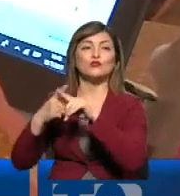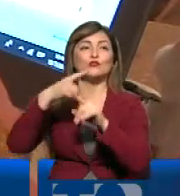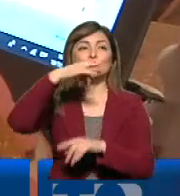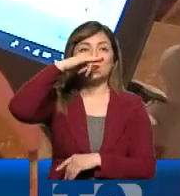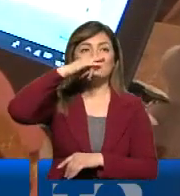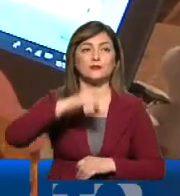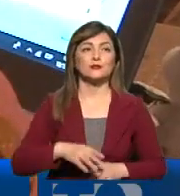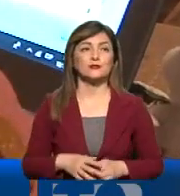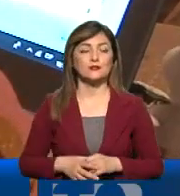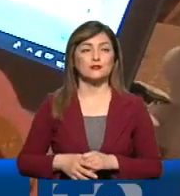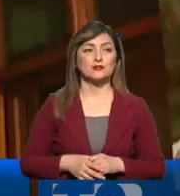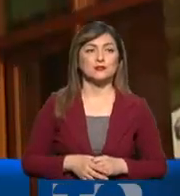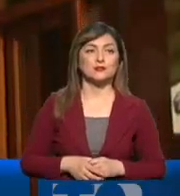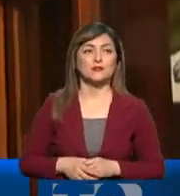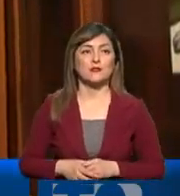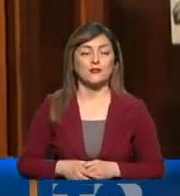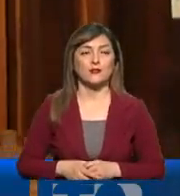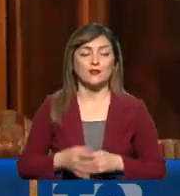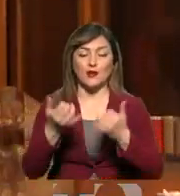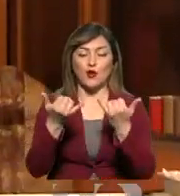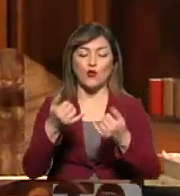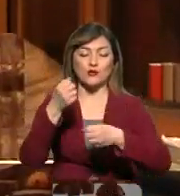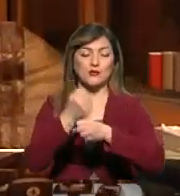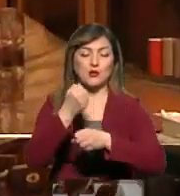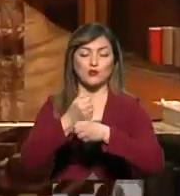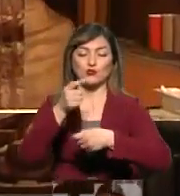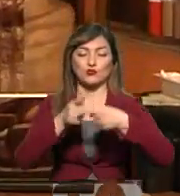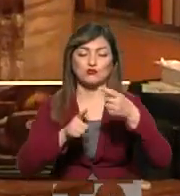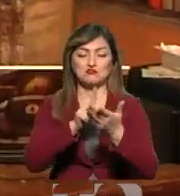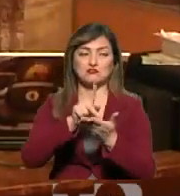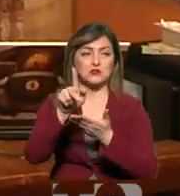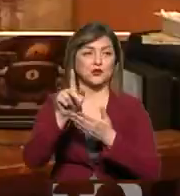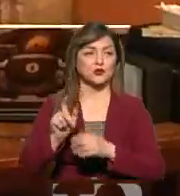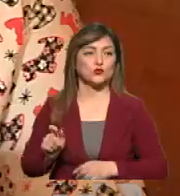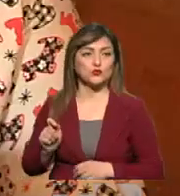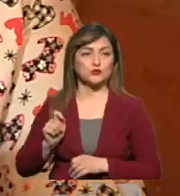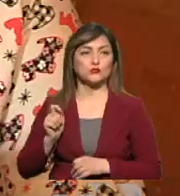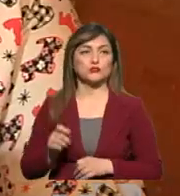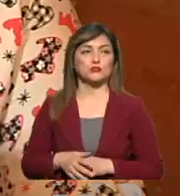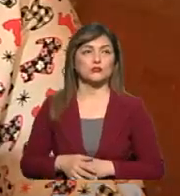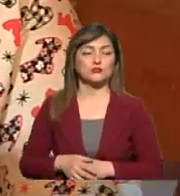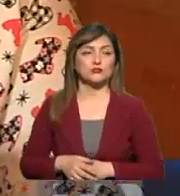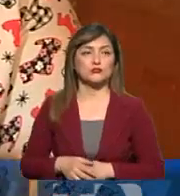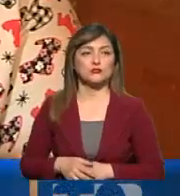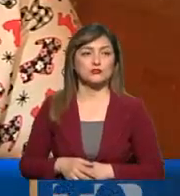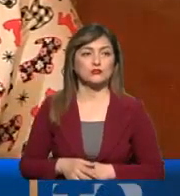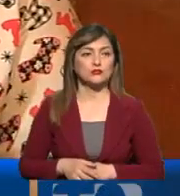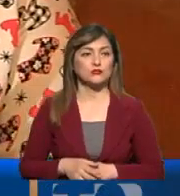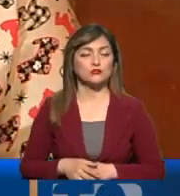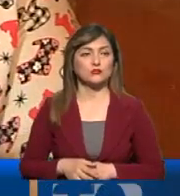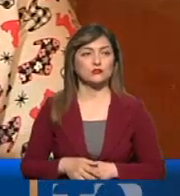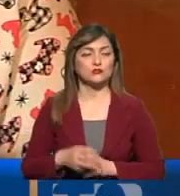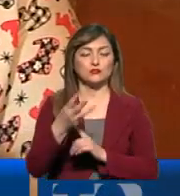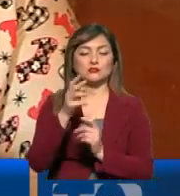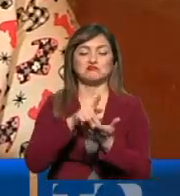niños, pero asegura que ya no podrá realizar este trabajo porque no le han cancelado el sueldo. No tenemos, por ejemplo, para pagar